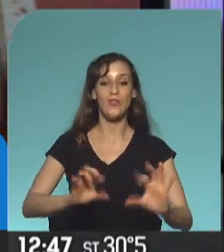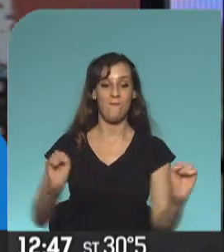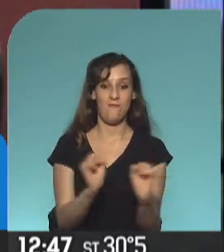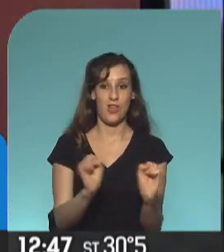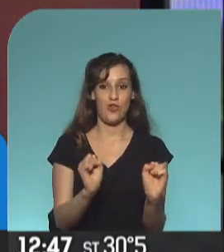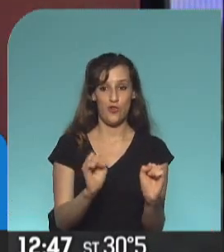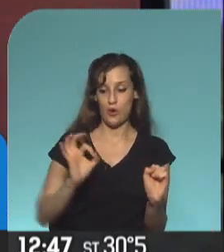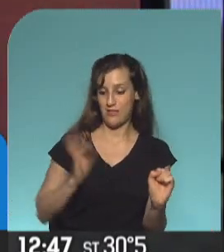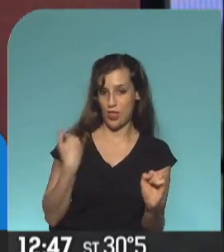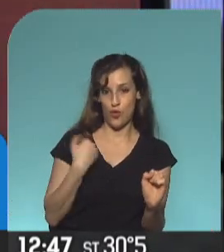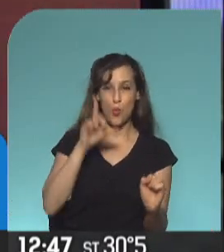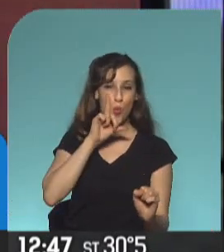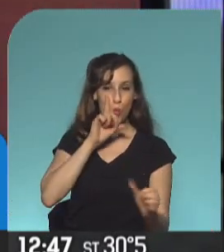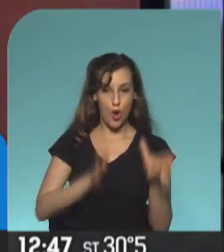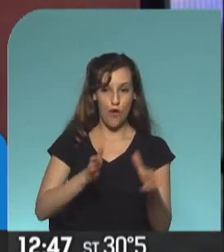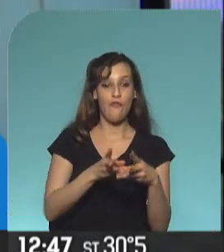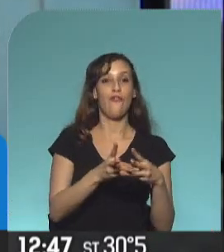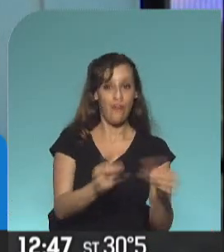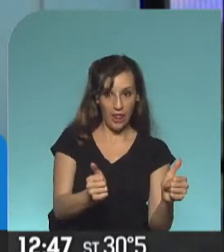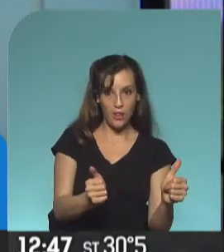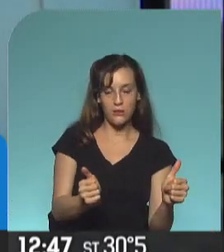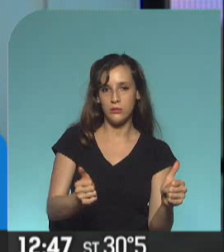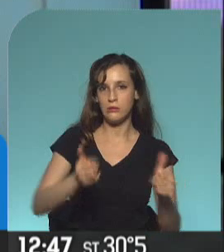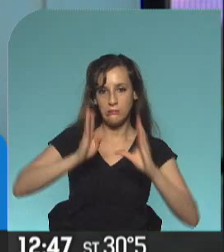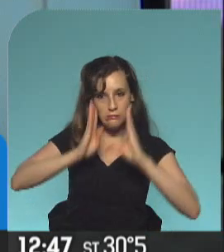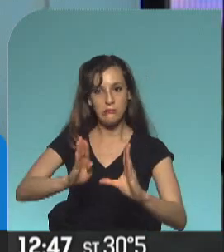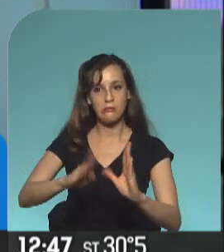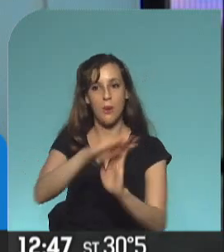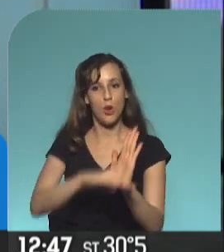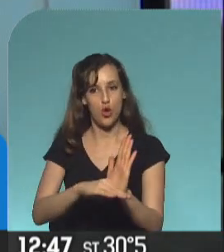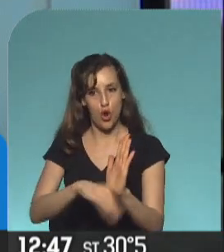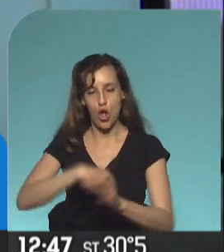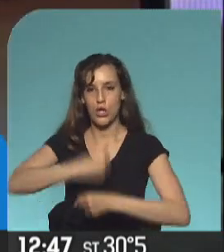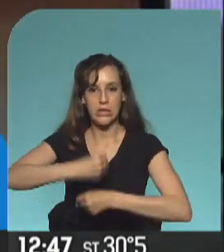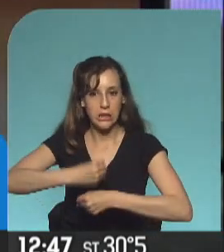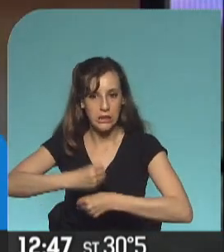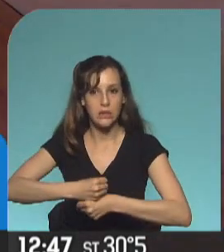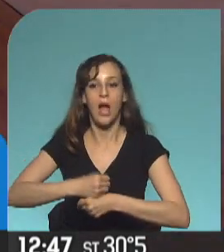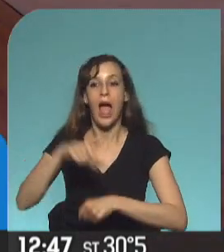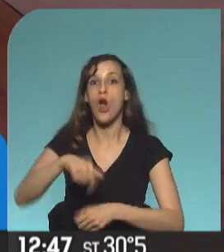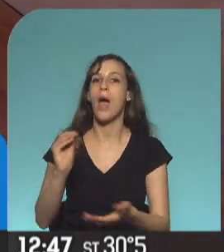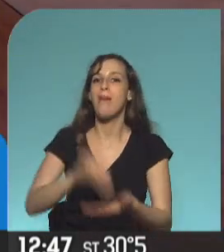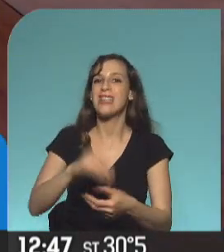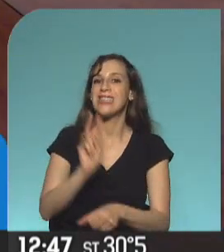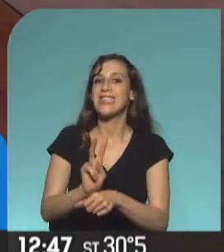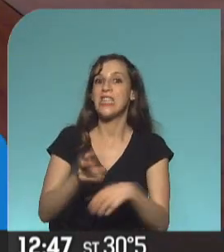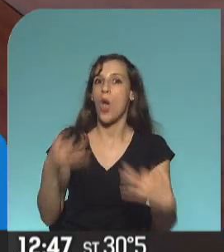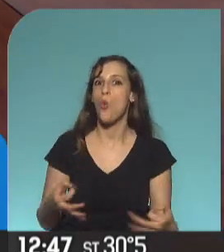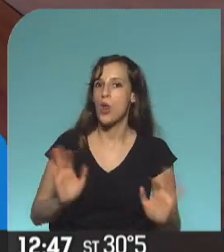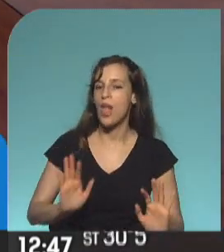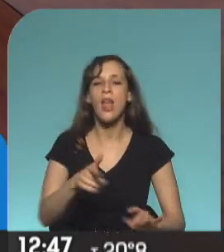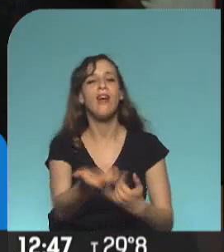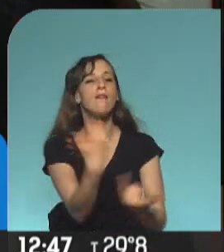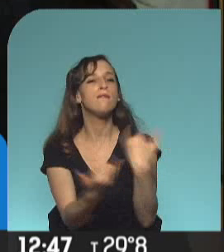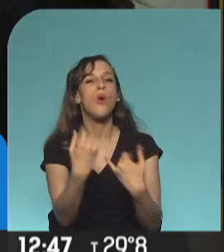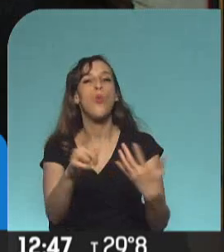pasado trabajando sobre esos protocolos. Ahora se adecuaron, se agregaron más medidas de seguridad. ¿Cuáles serían? La verdad, no es un vistazo amplio para que tengan